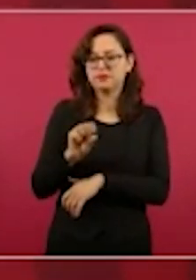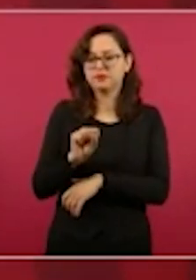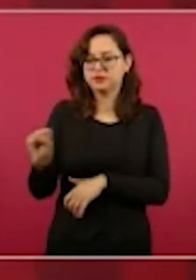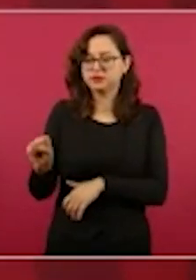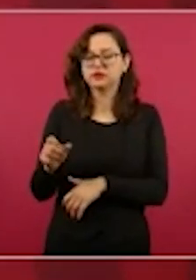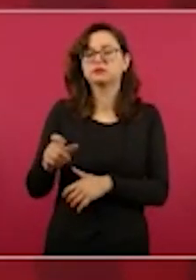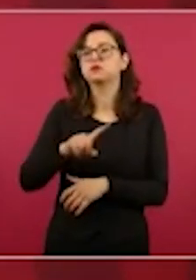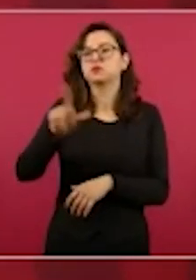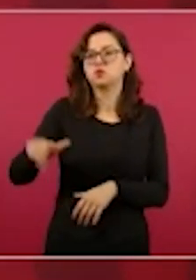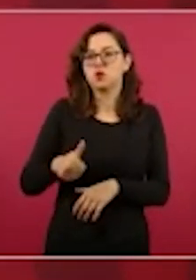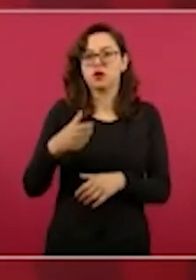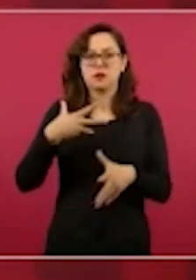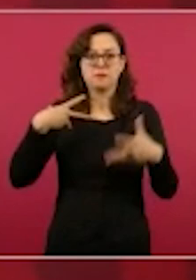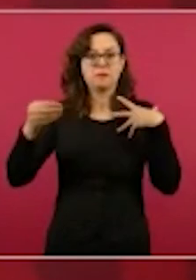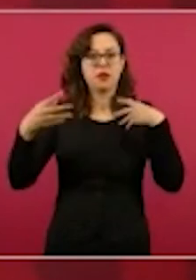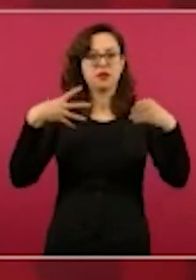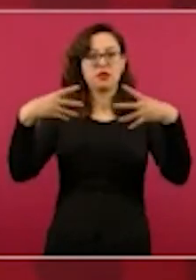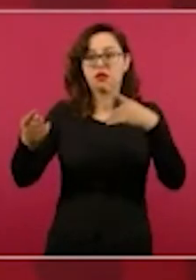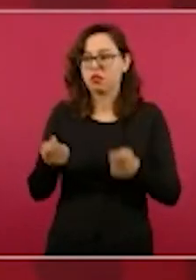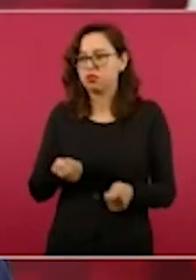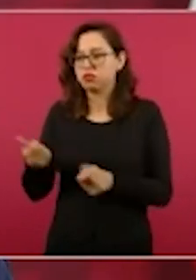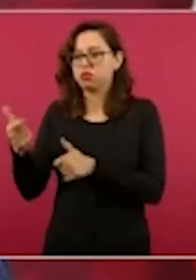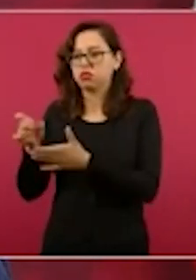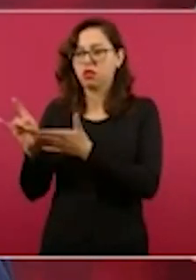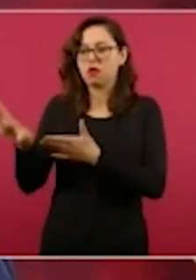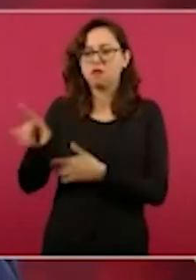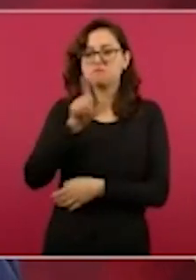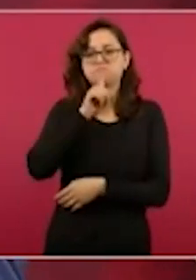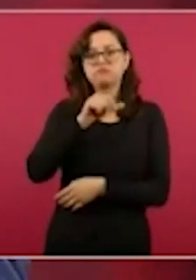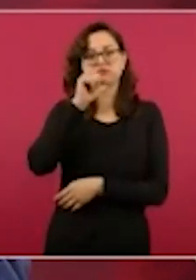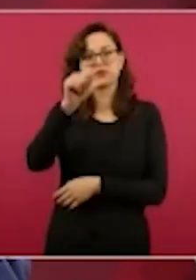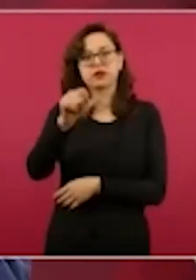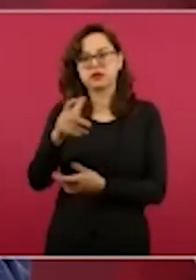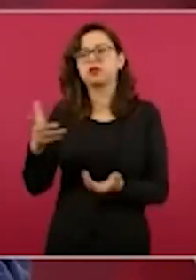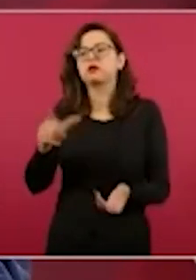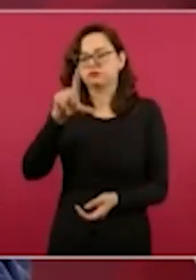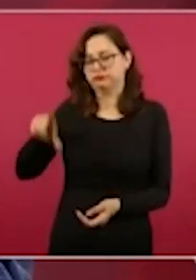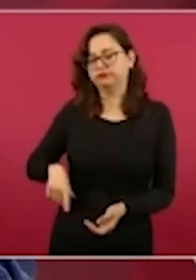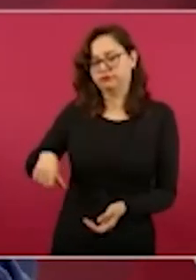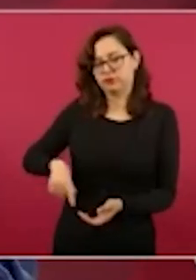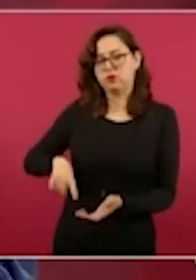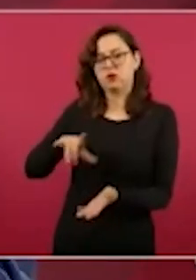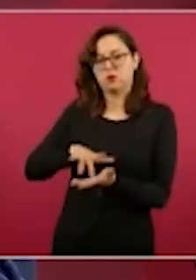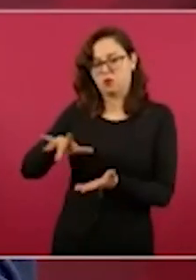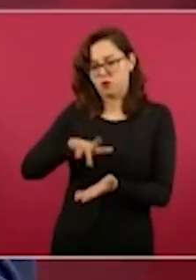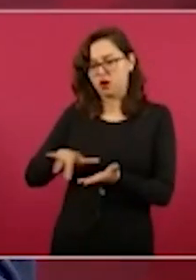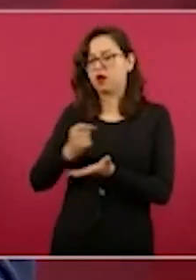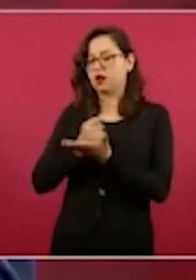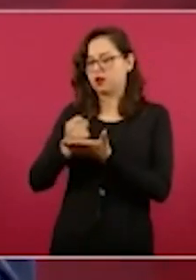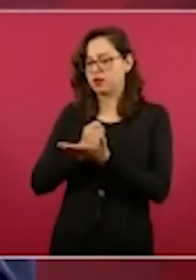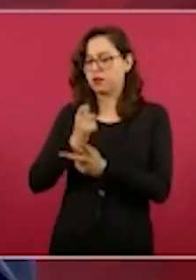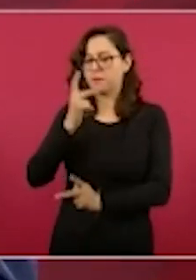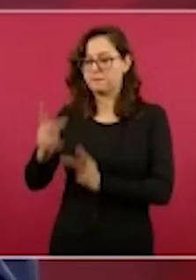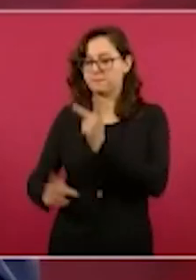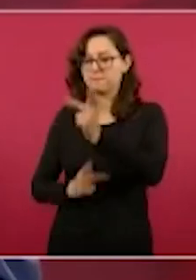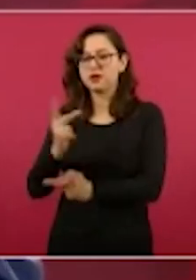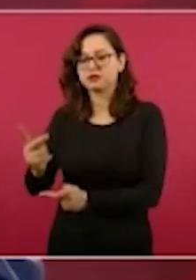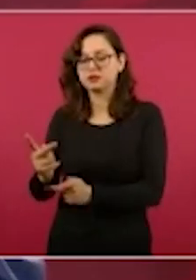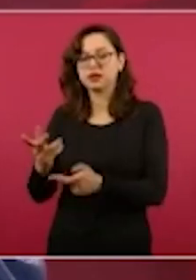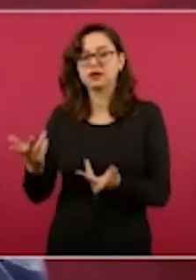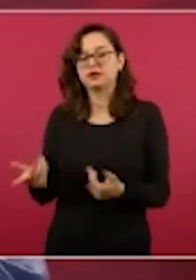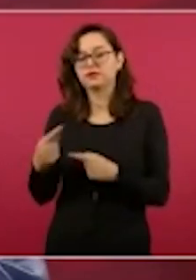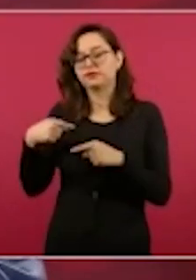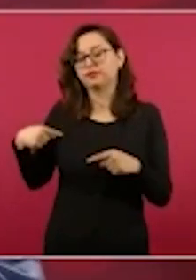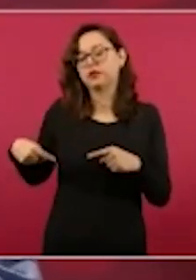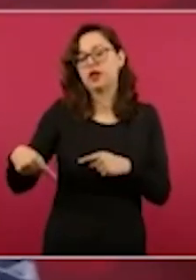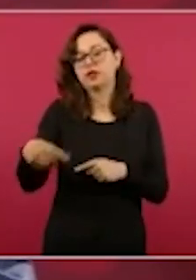despidieron. Entonces, para apoyarlos, se dieron estos créditos a